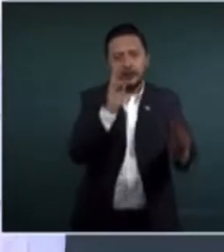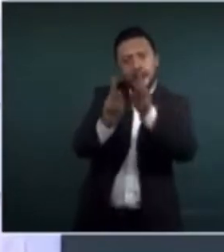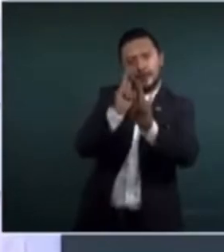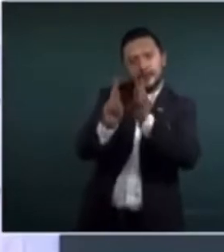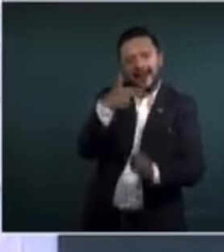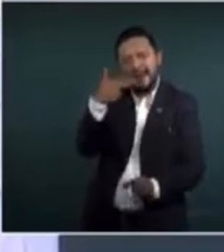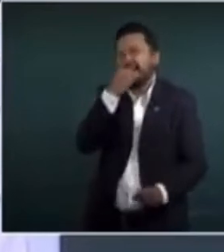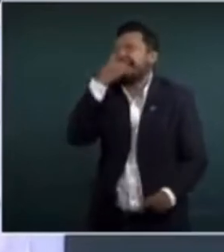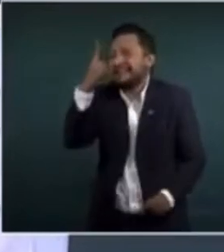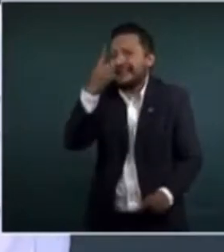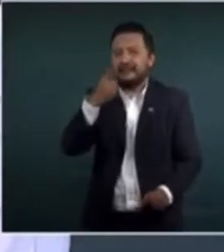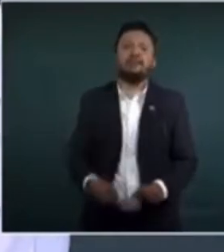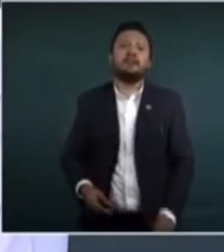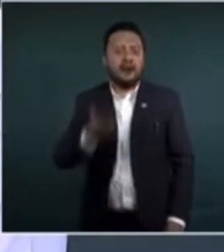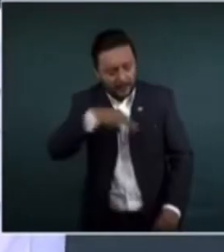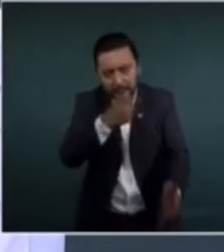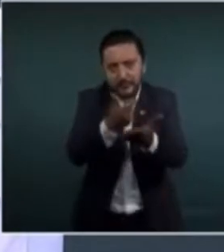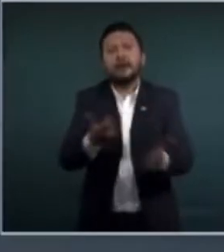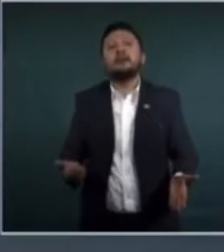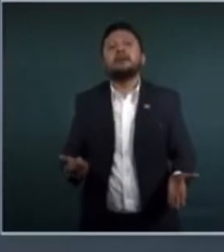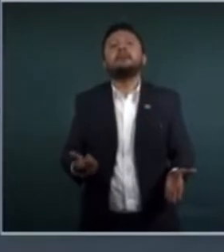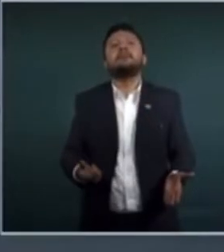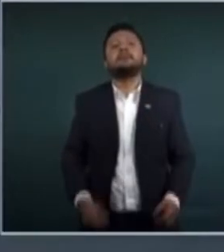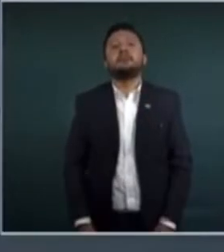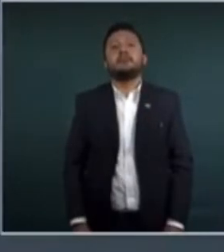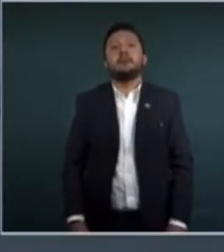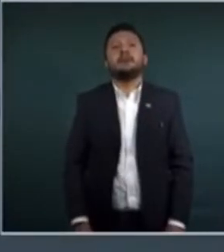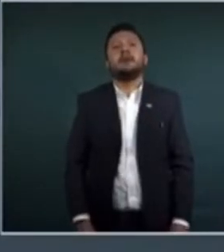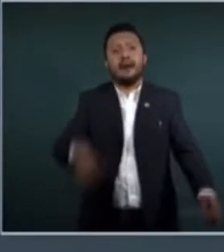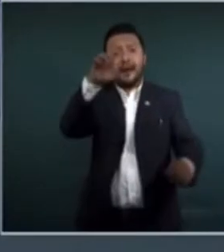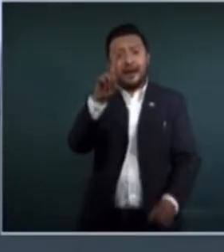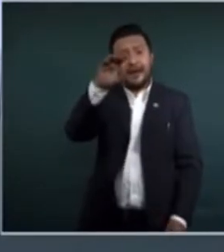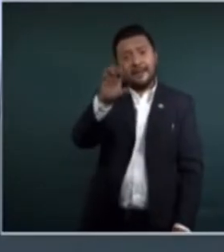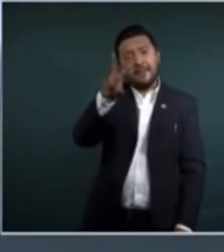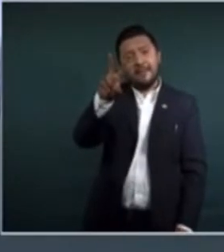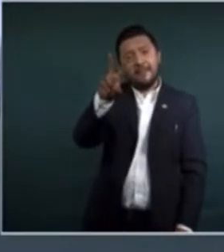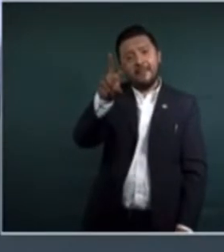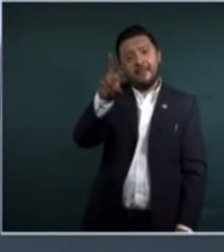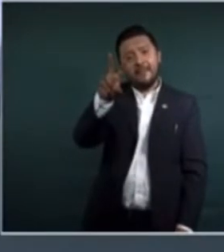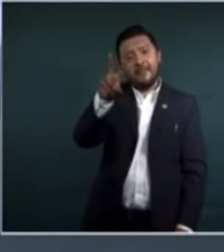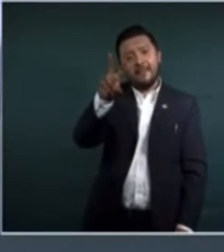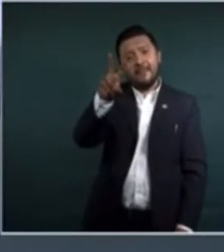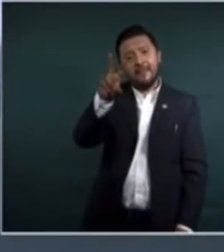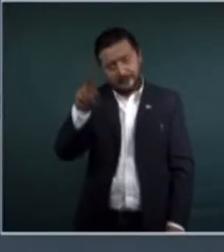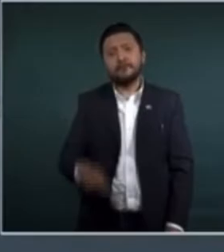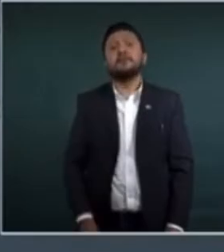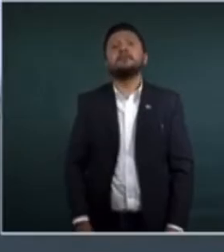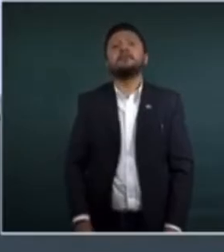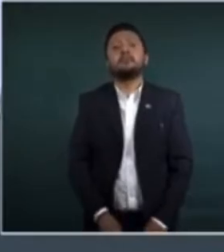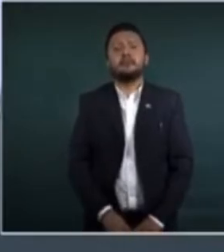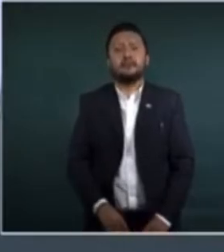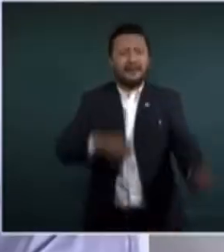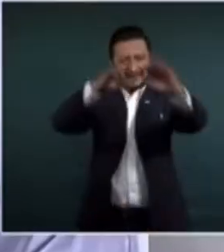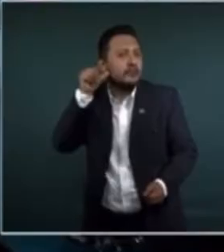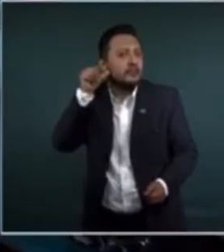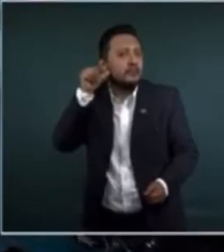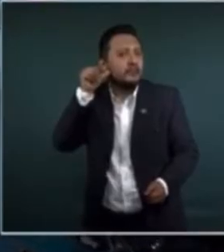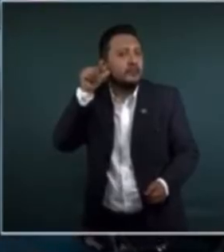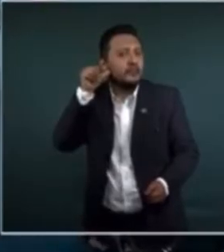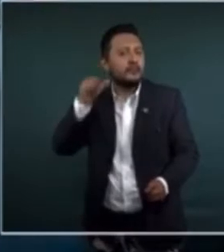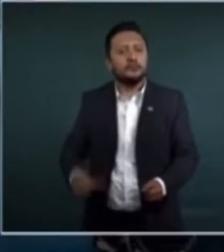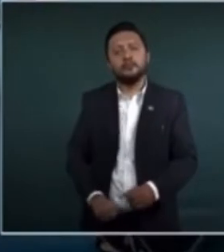el peso se iba a levantar por completo si va al especial